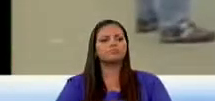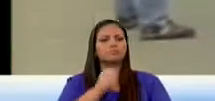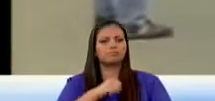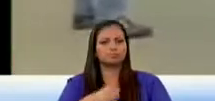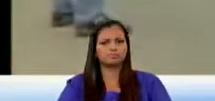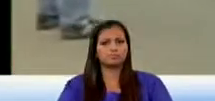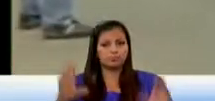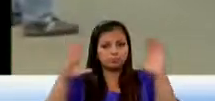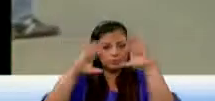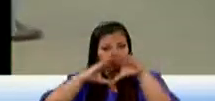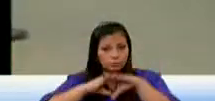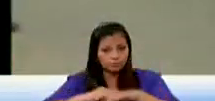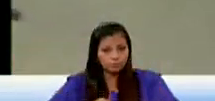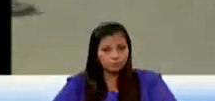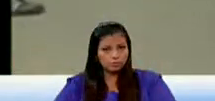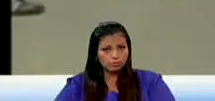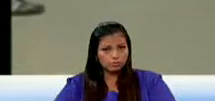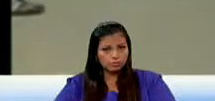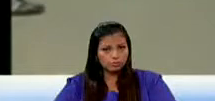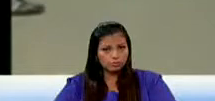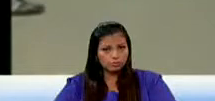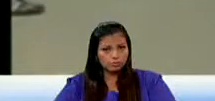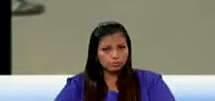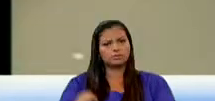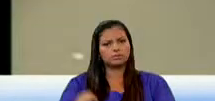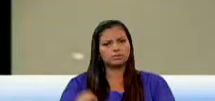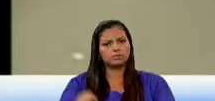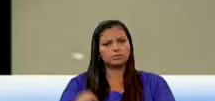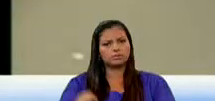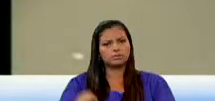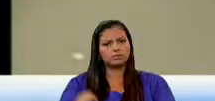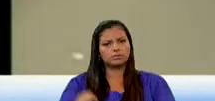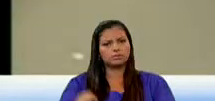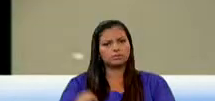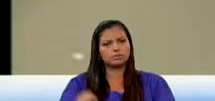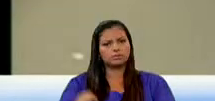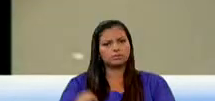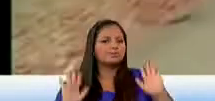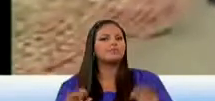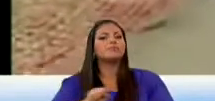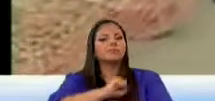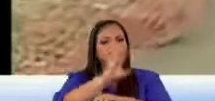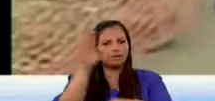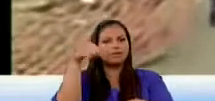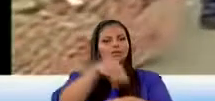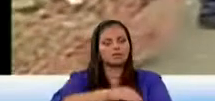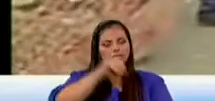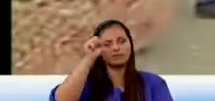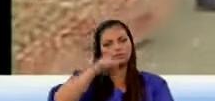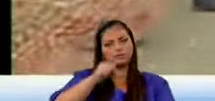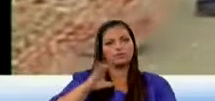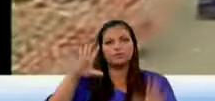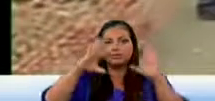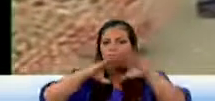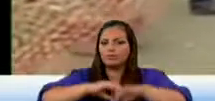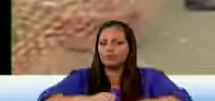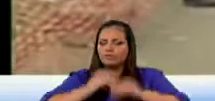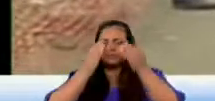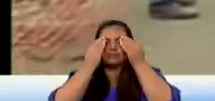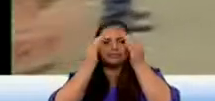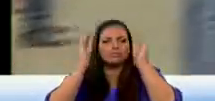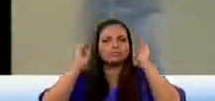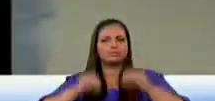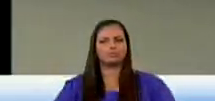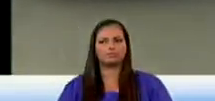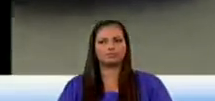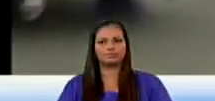aquí, entonces ahí no le podría invitar. Pero en la mañana, en la tarde, sí. Sí. Sí, está. Sí. Muchísimas gracias. Me llama la atención, por ejemplo, que ese